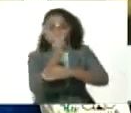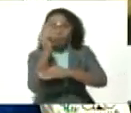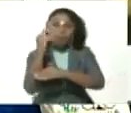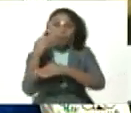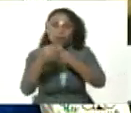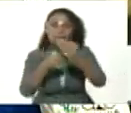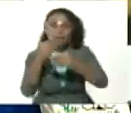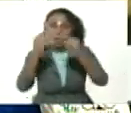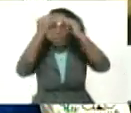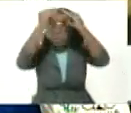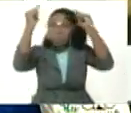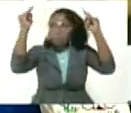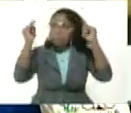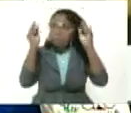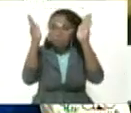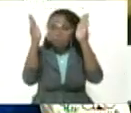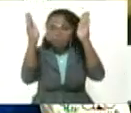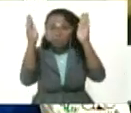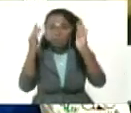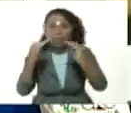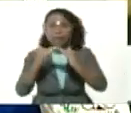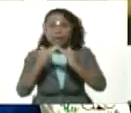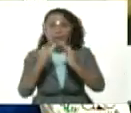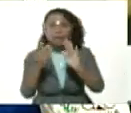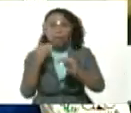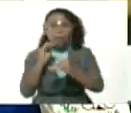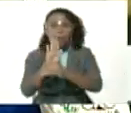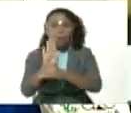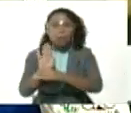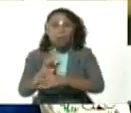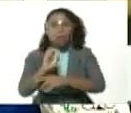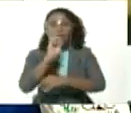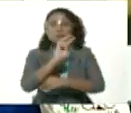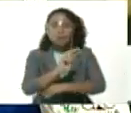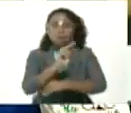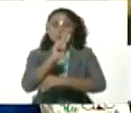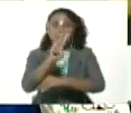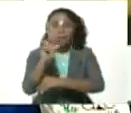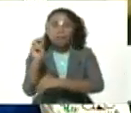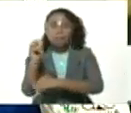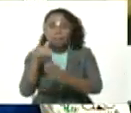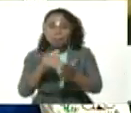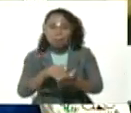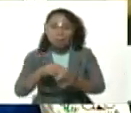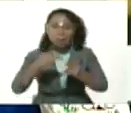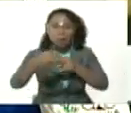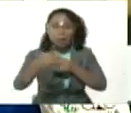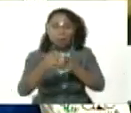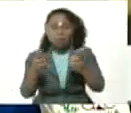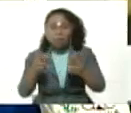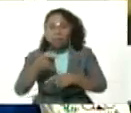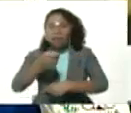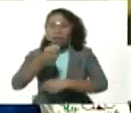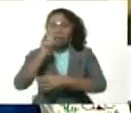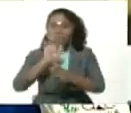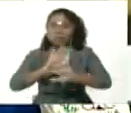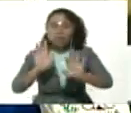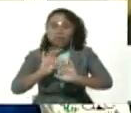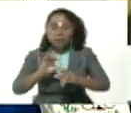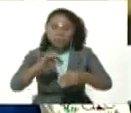la más altísima calidad con las mejores semillas. Ya vamos por 220.000 hectáreas de café ya